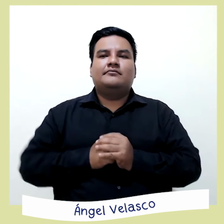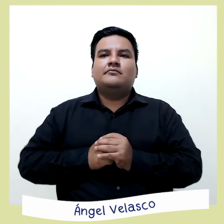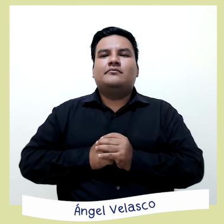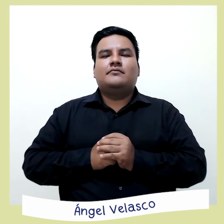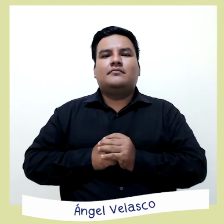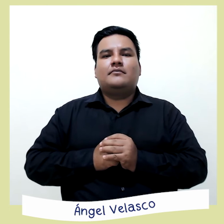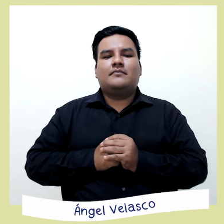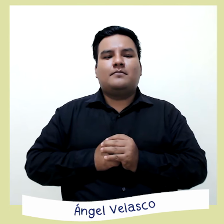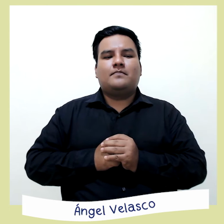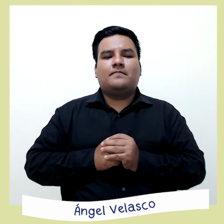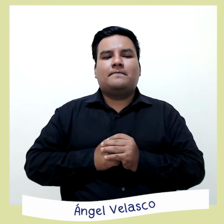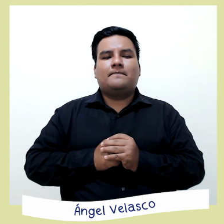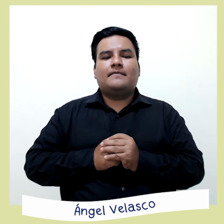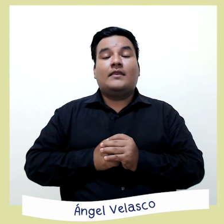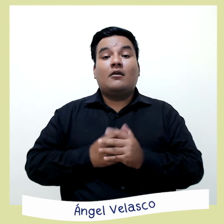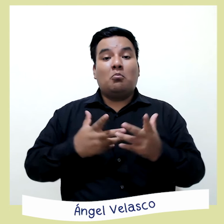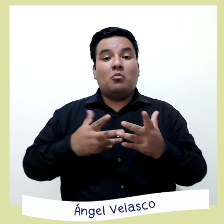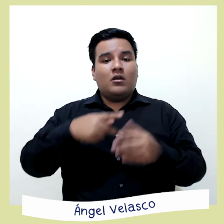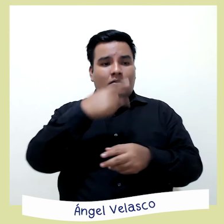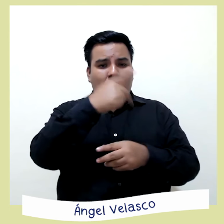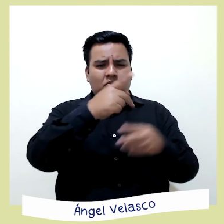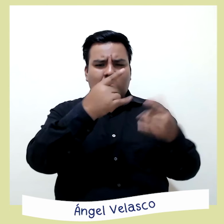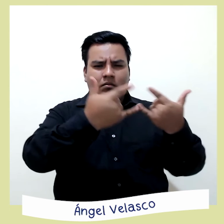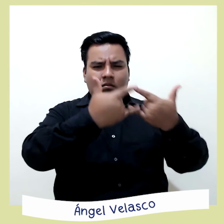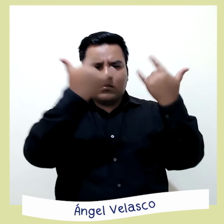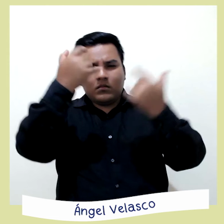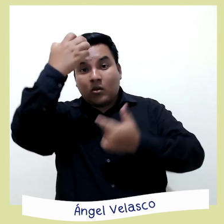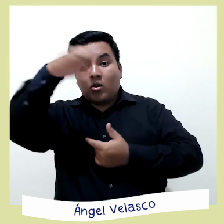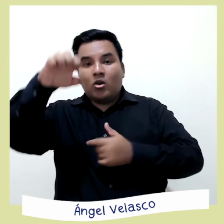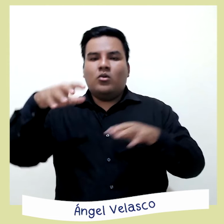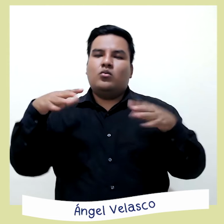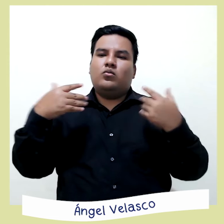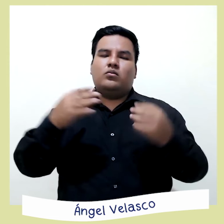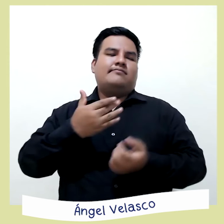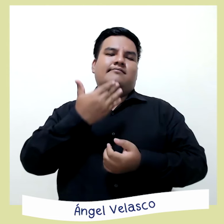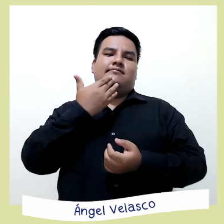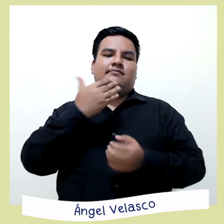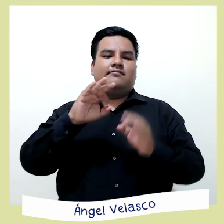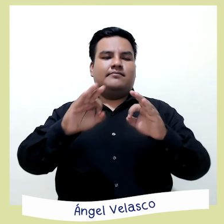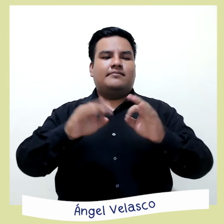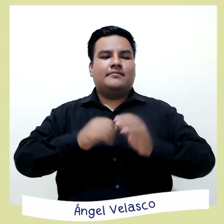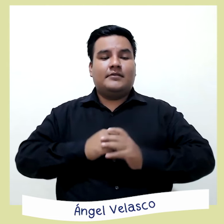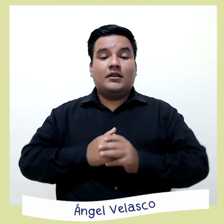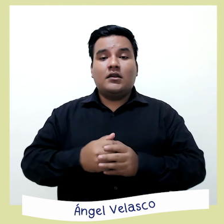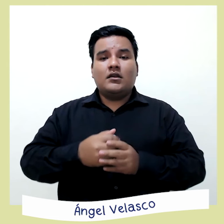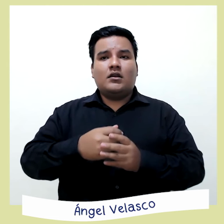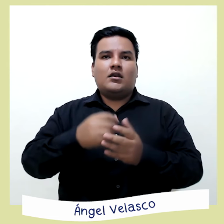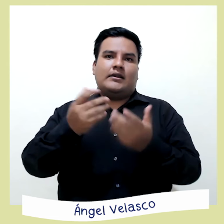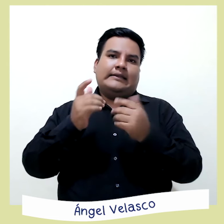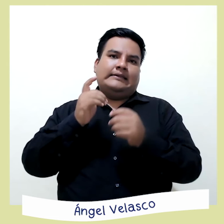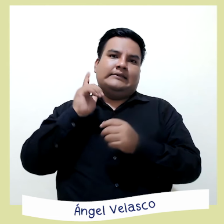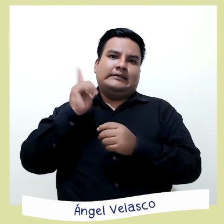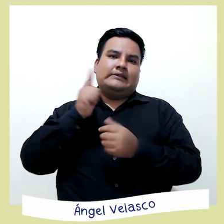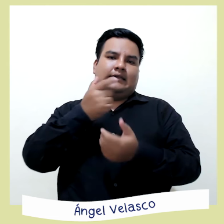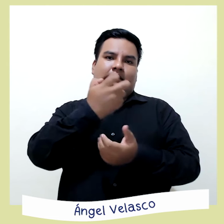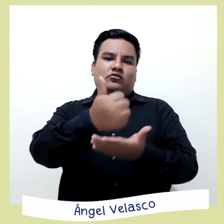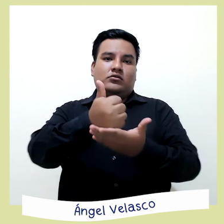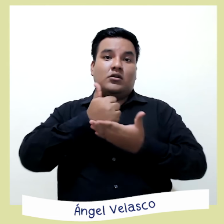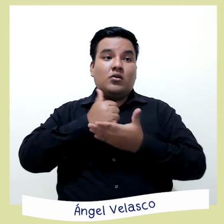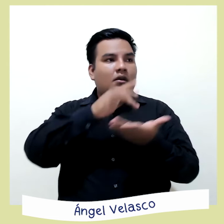Gracias. Muy bien, muchas gracias. Pues realmente ha sido una experiencia muy,